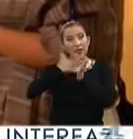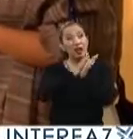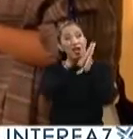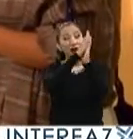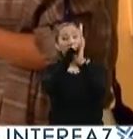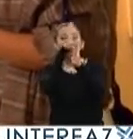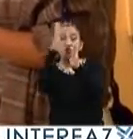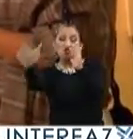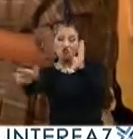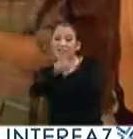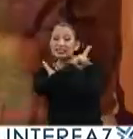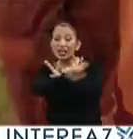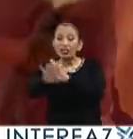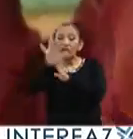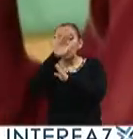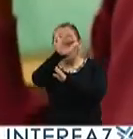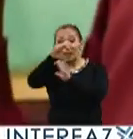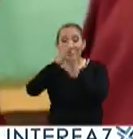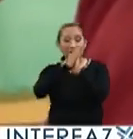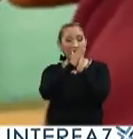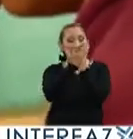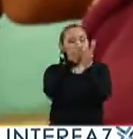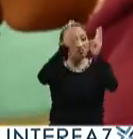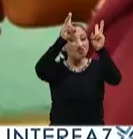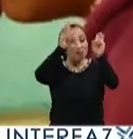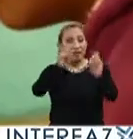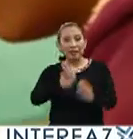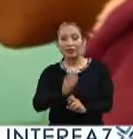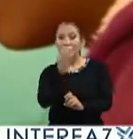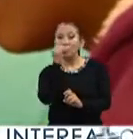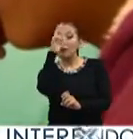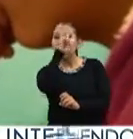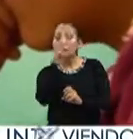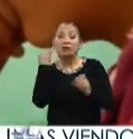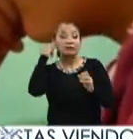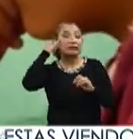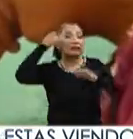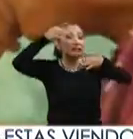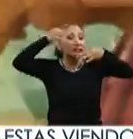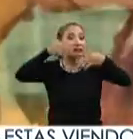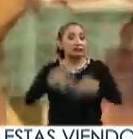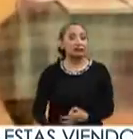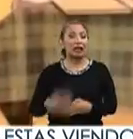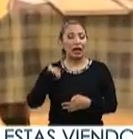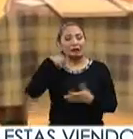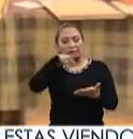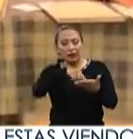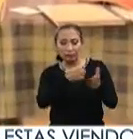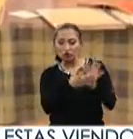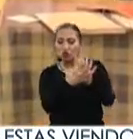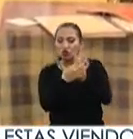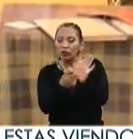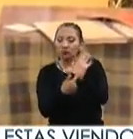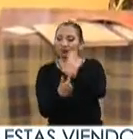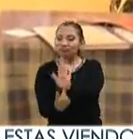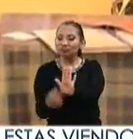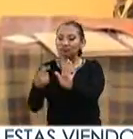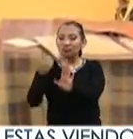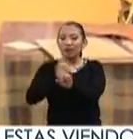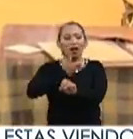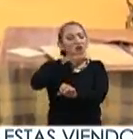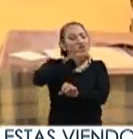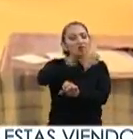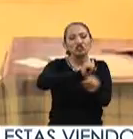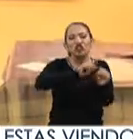con un acervo de más de 150 títulos en 39 lenguas indígenas, en los que se transmiten prácticas